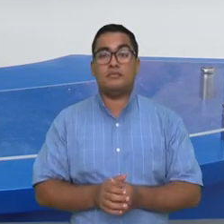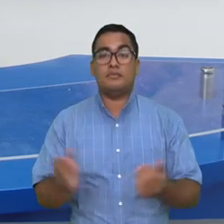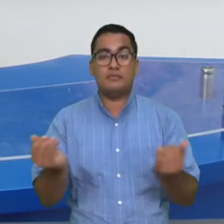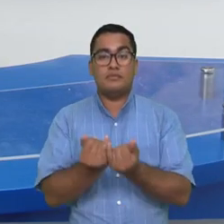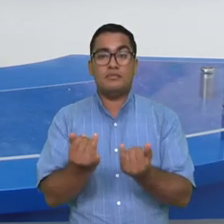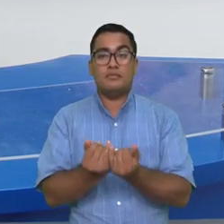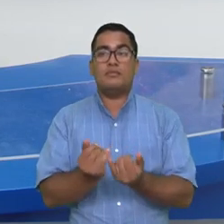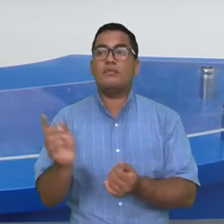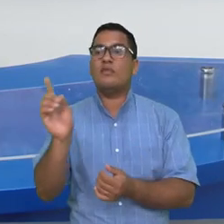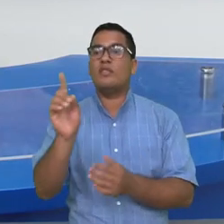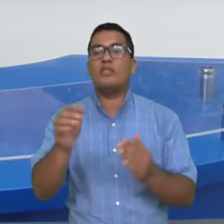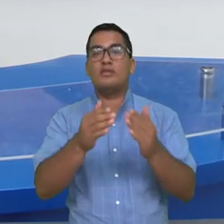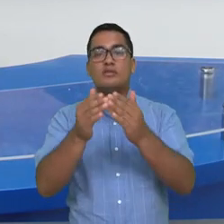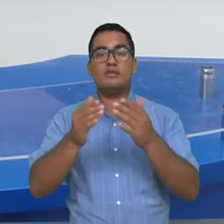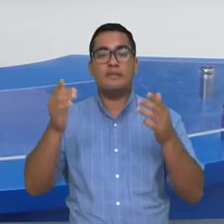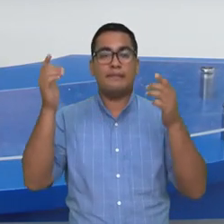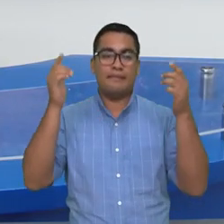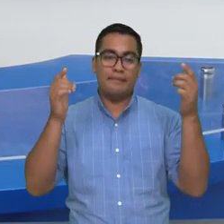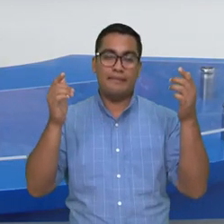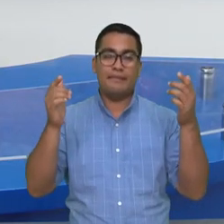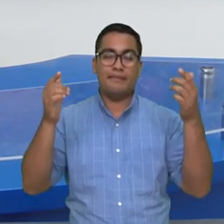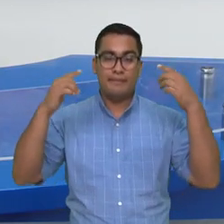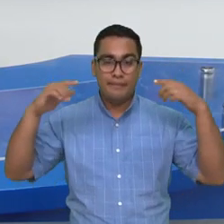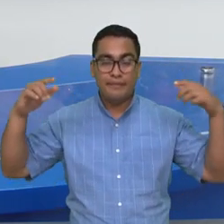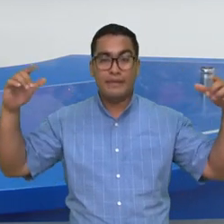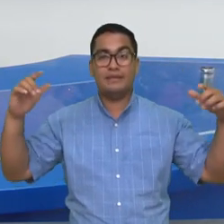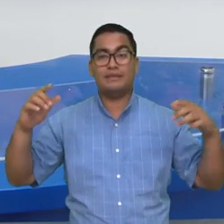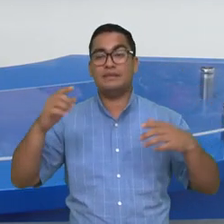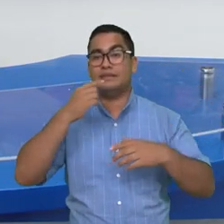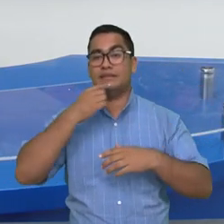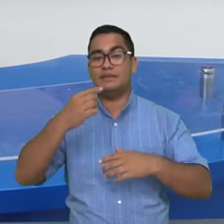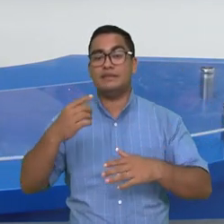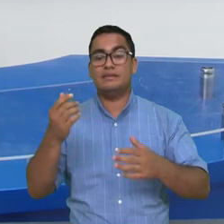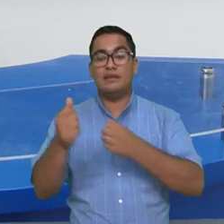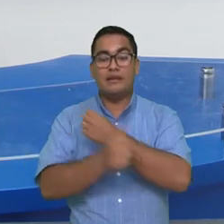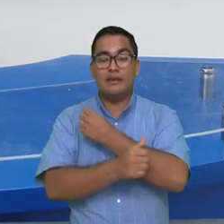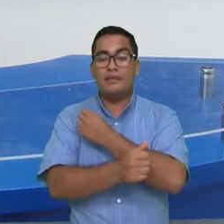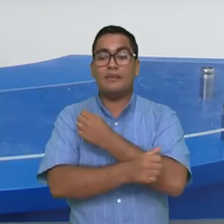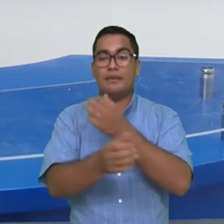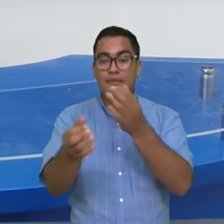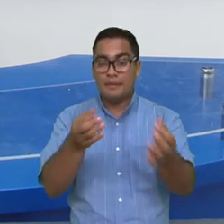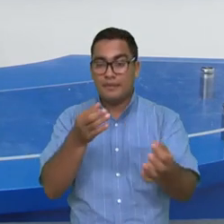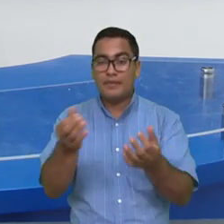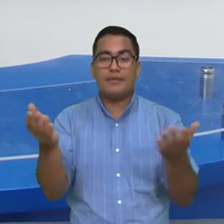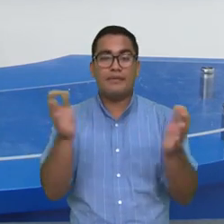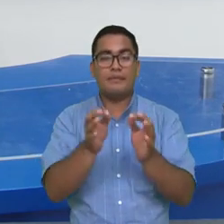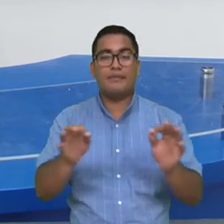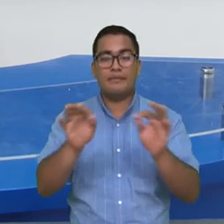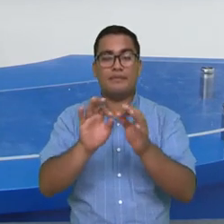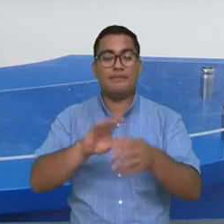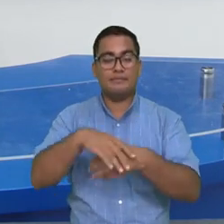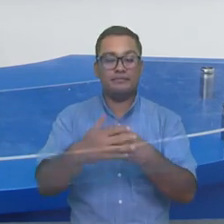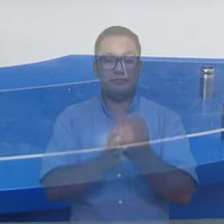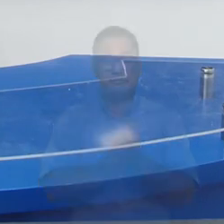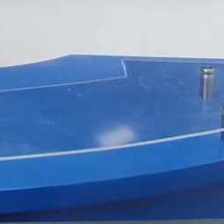También en la ciudad de Masaya implementan las medidas necesarias con los estudiantes y les explican sobre el lavado de